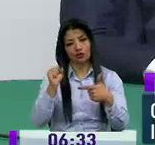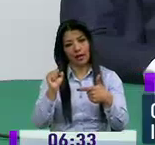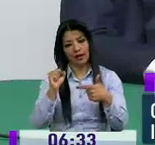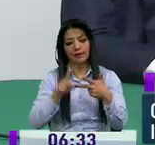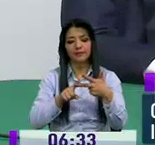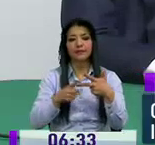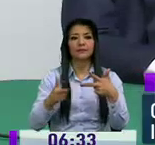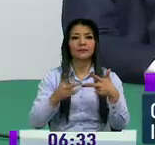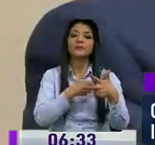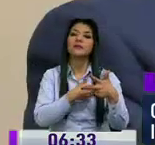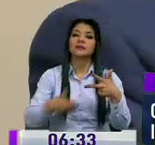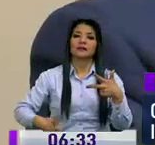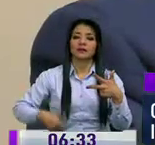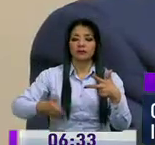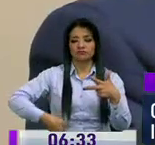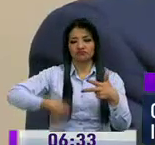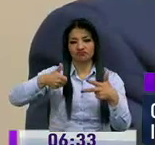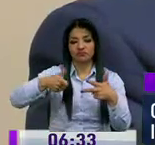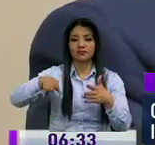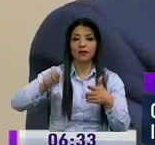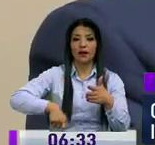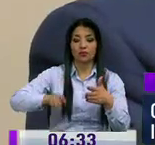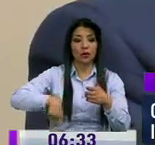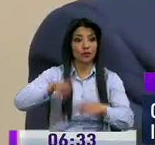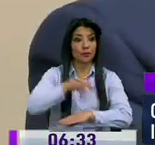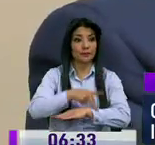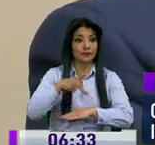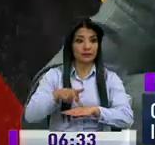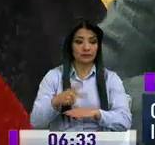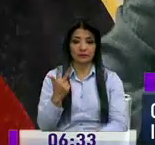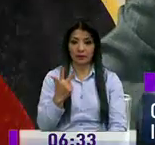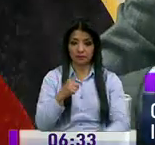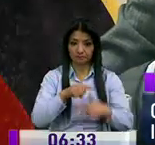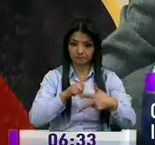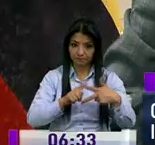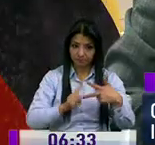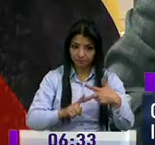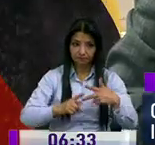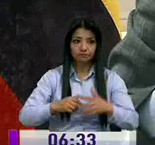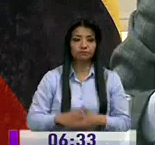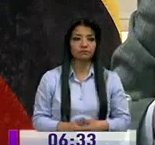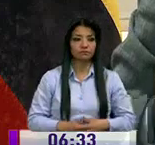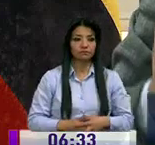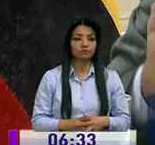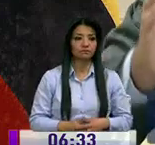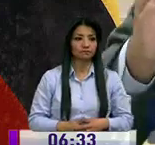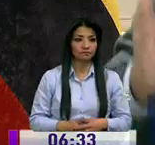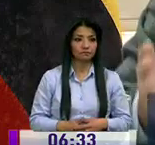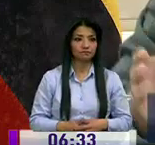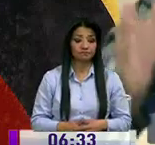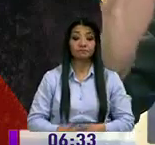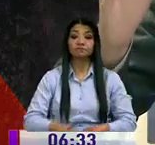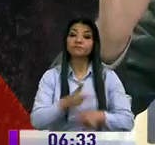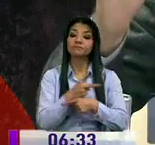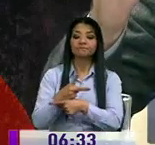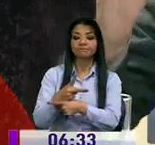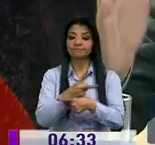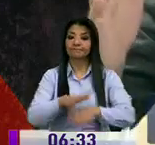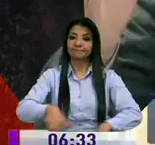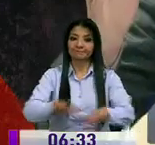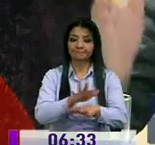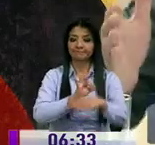por el presidente del Colegio de Abogados de Pichincha, Ramiro García. No nos permiten al Consejo de